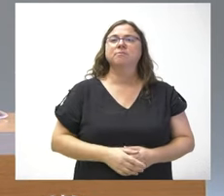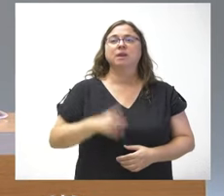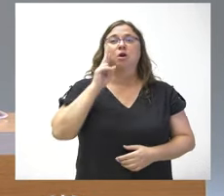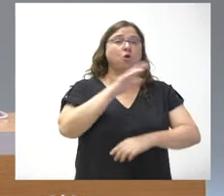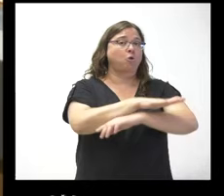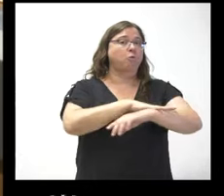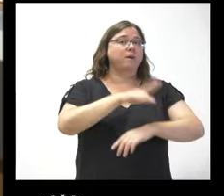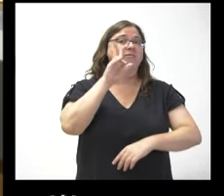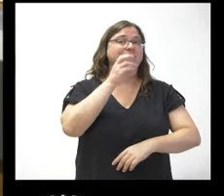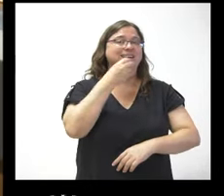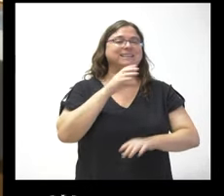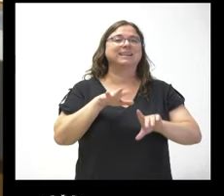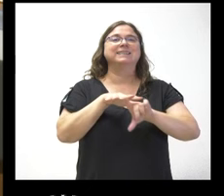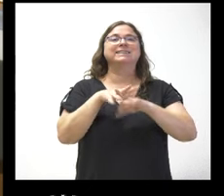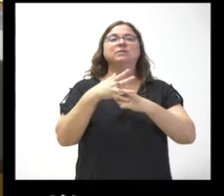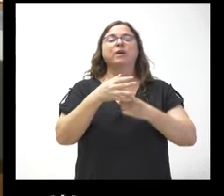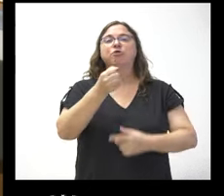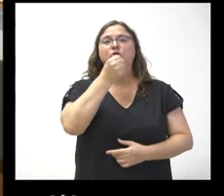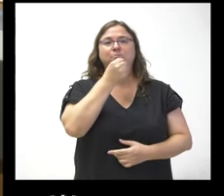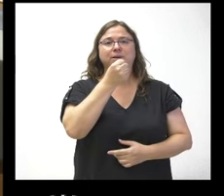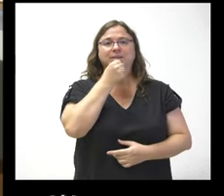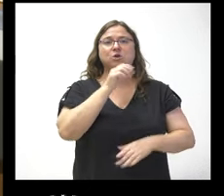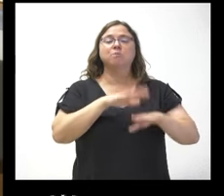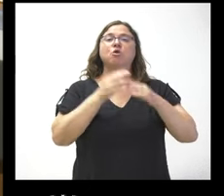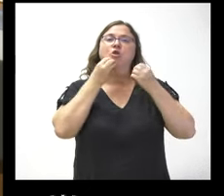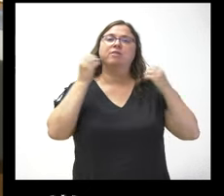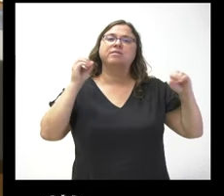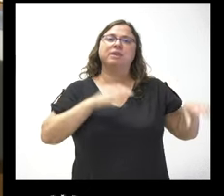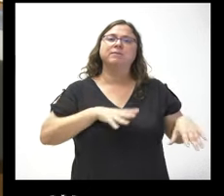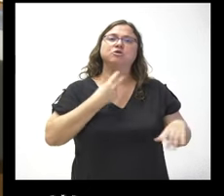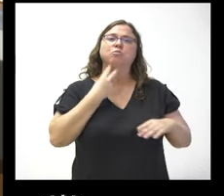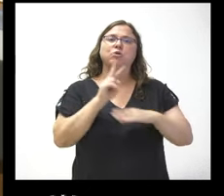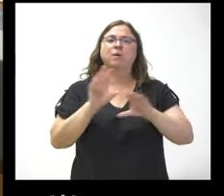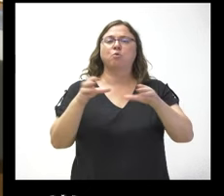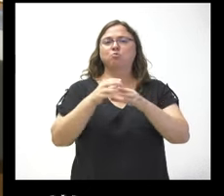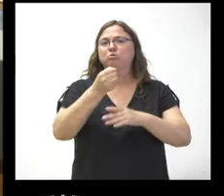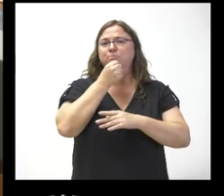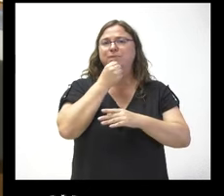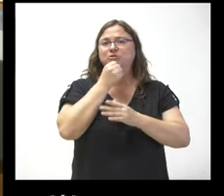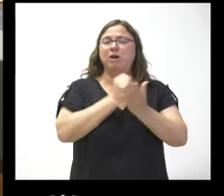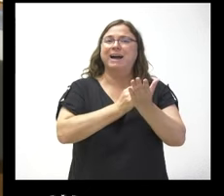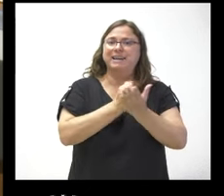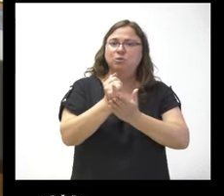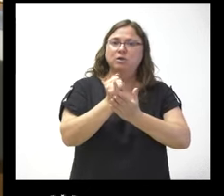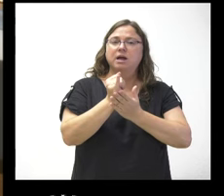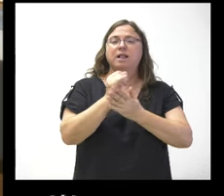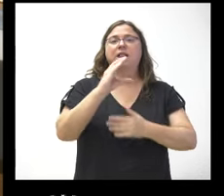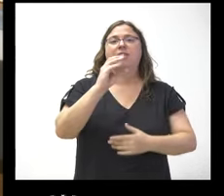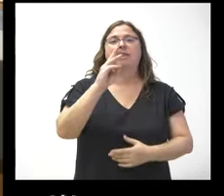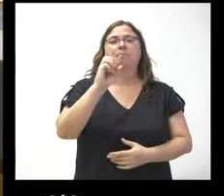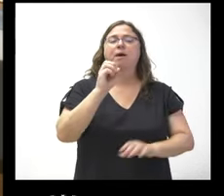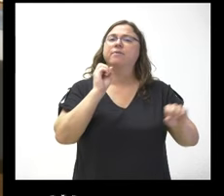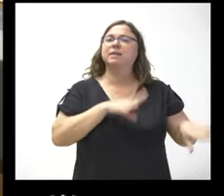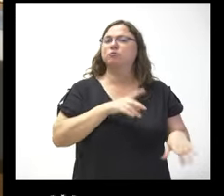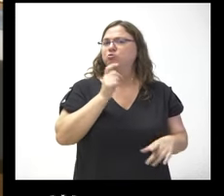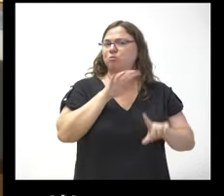situación en la que queda el psoe después de la dimisión del portavoz del grupo socialista de agricultura Juan Luis cepa esa es una de las